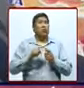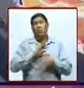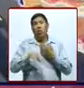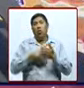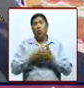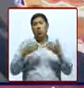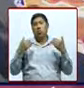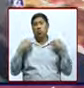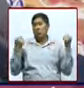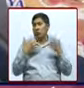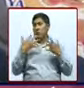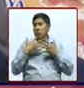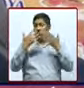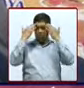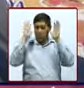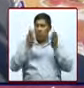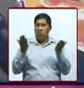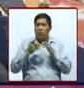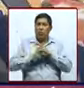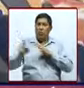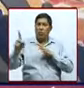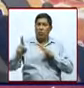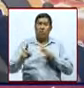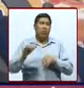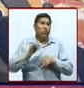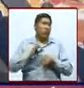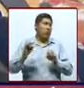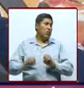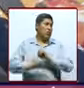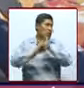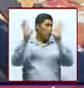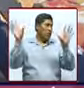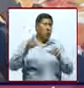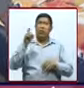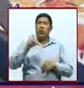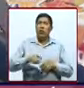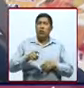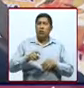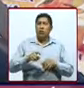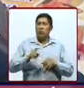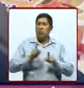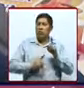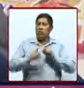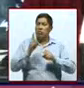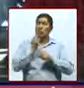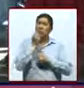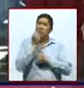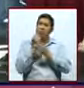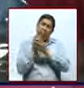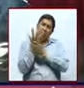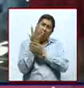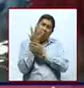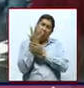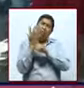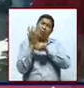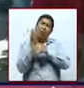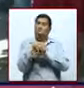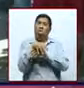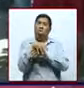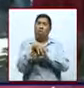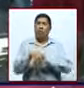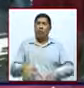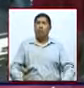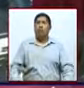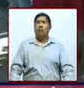todos teníamos, no sabían por dónde escapar. Y obviamente han tenido que pisar algunos las plantas.